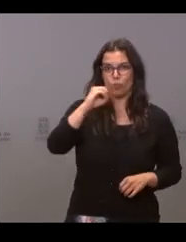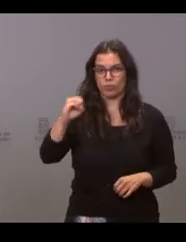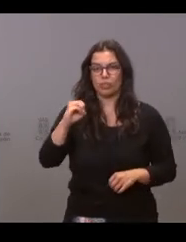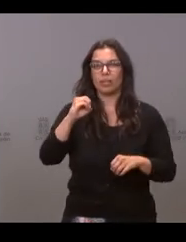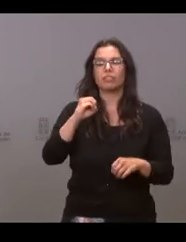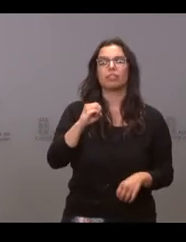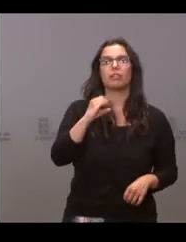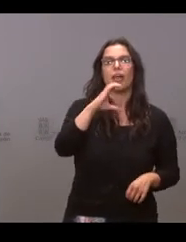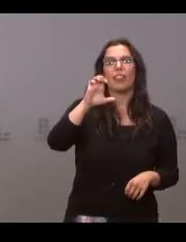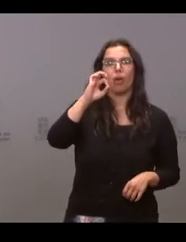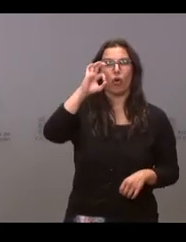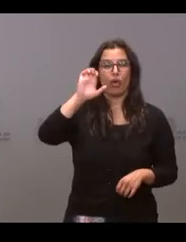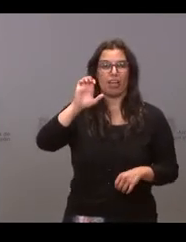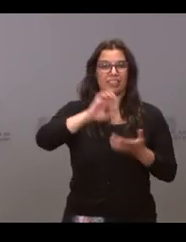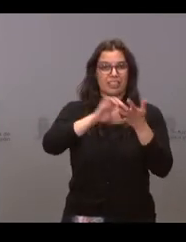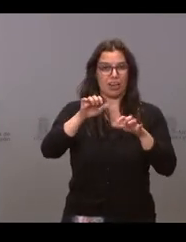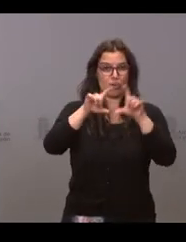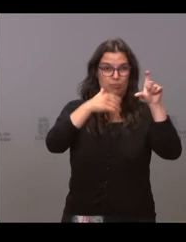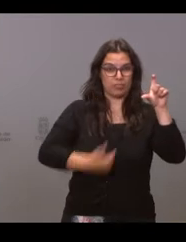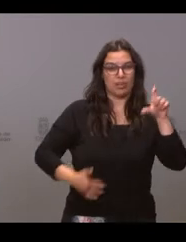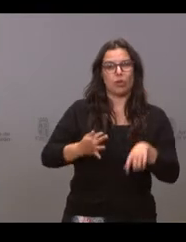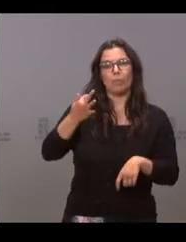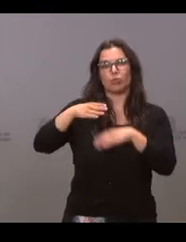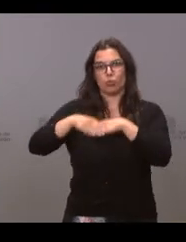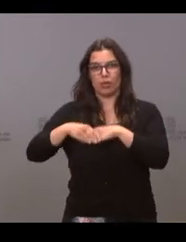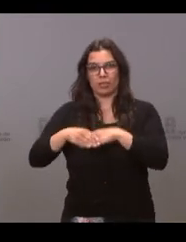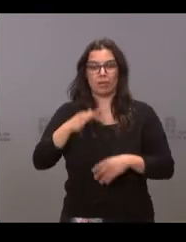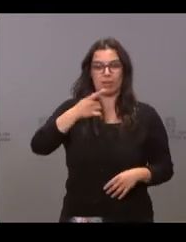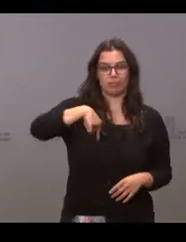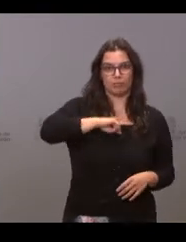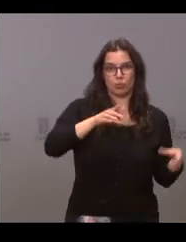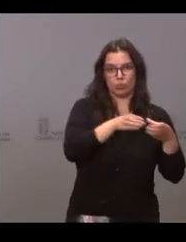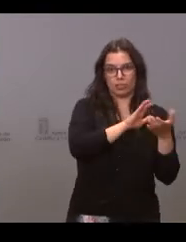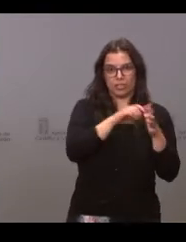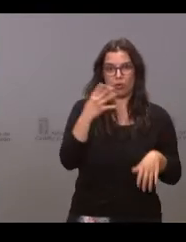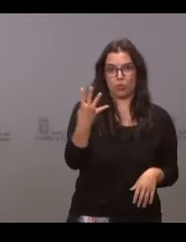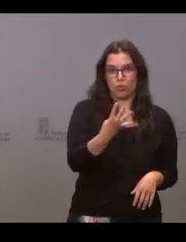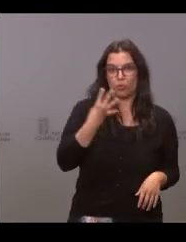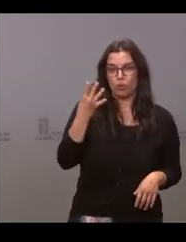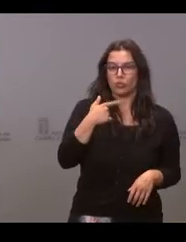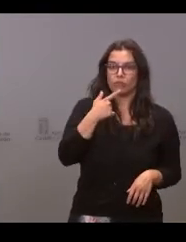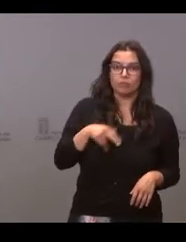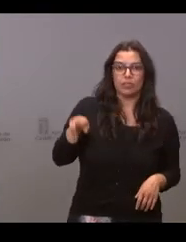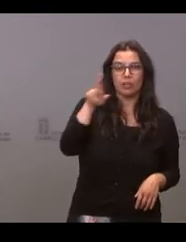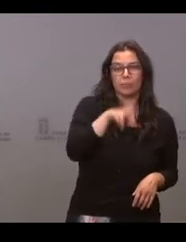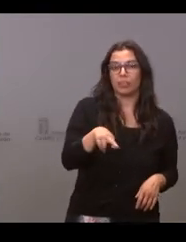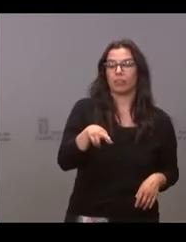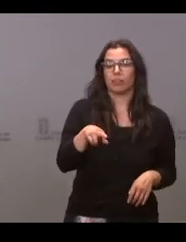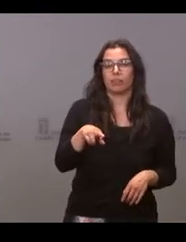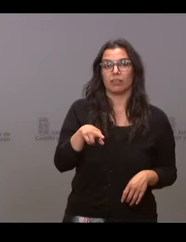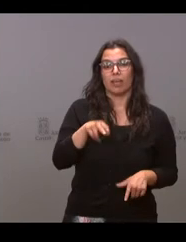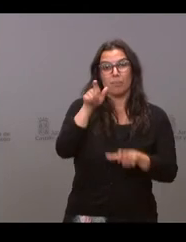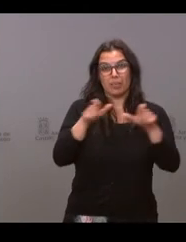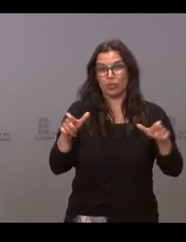castilla y león' y ugt y el gobierno regional la junta de castilla y léon insistir en todos los que han hecho